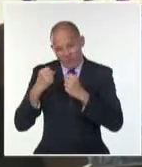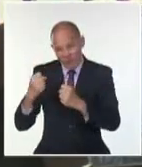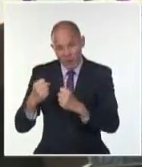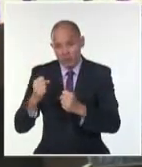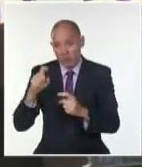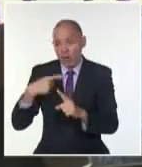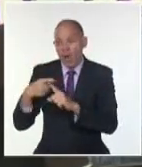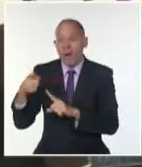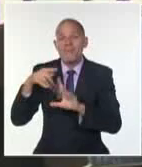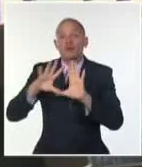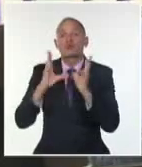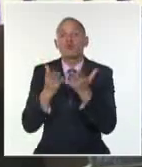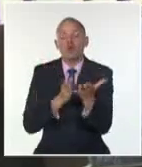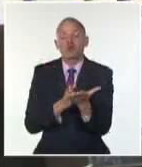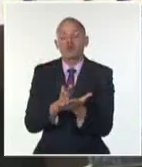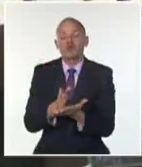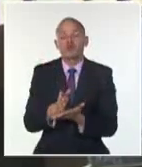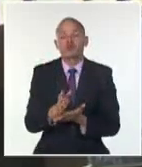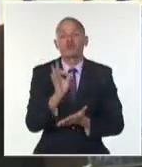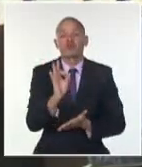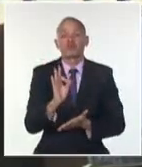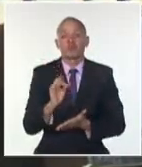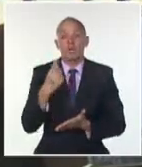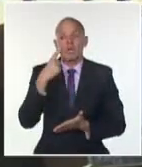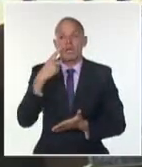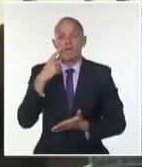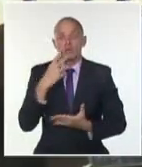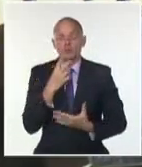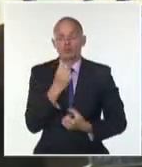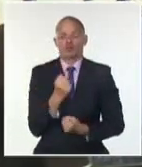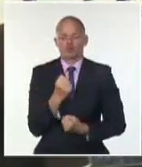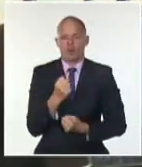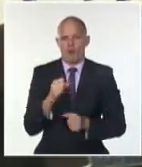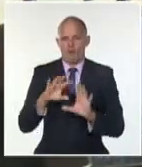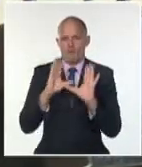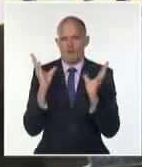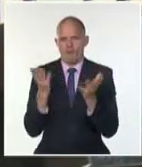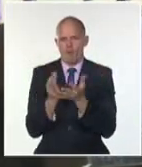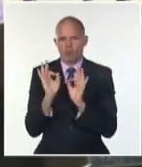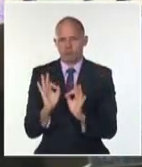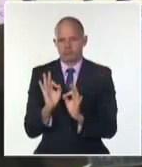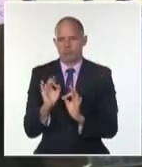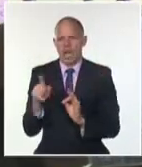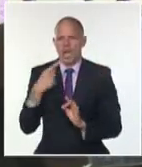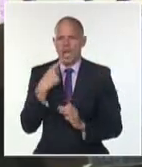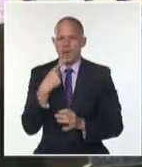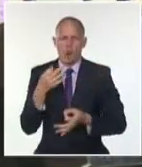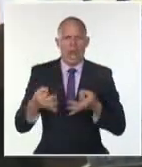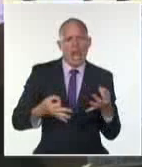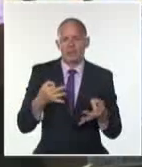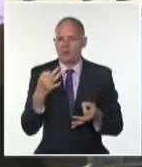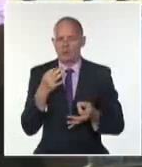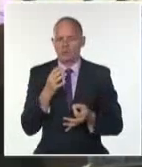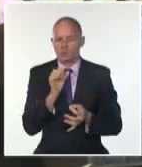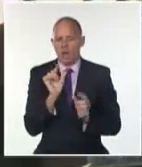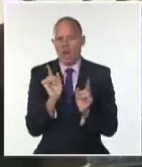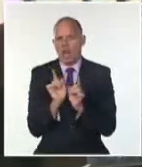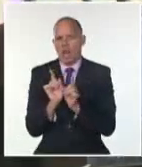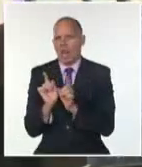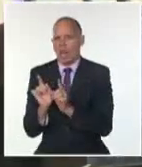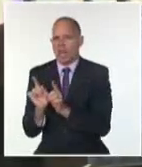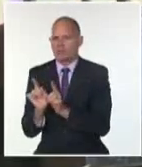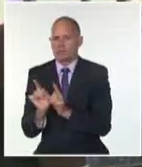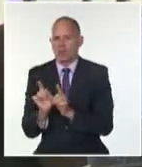sus decisiones, rudo y áspero de carácter, parco en sus testimonios, austero en